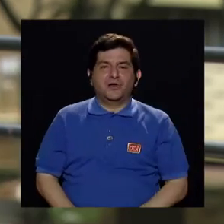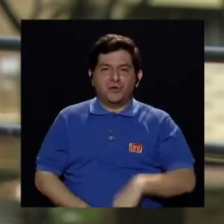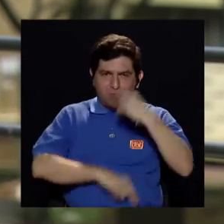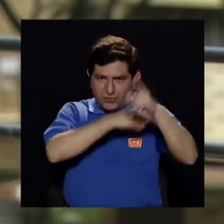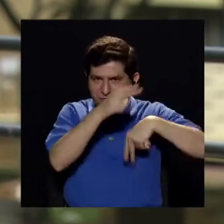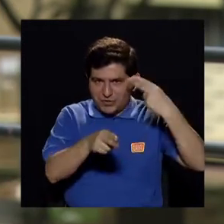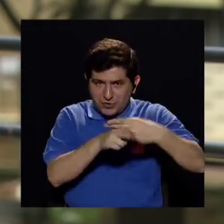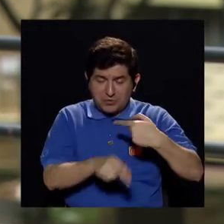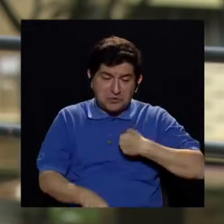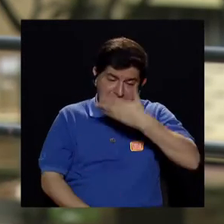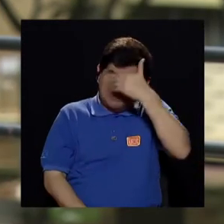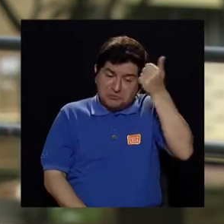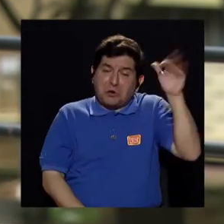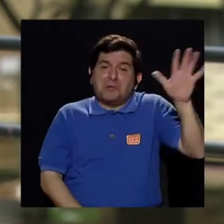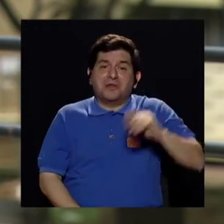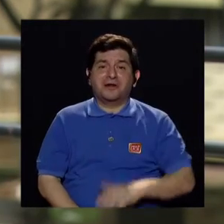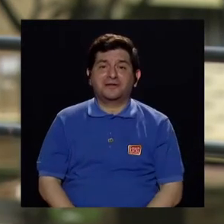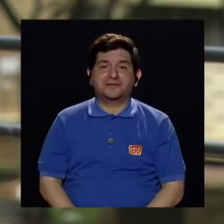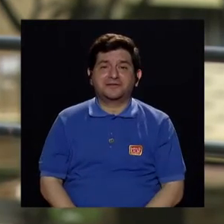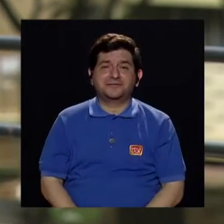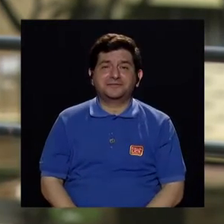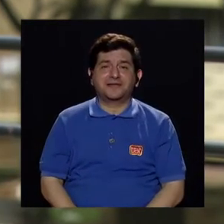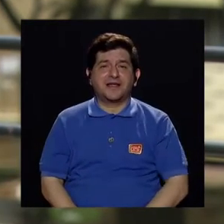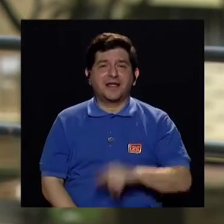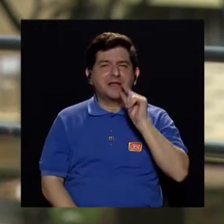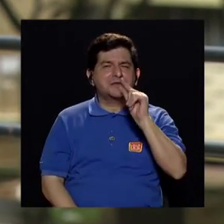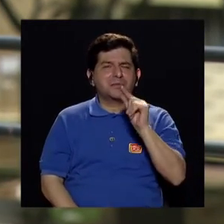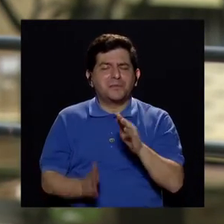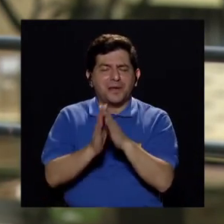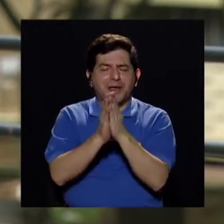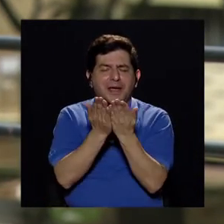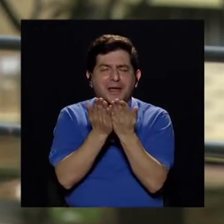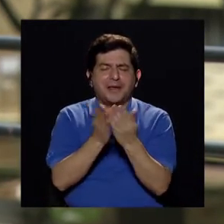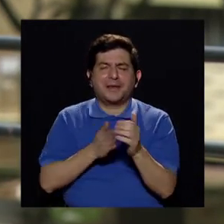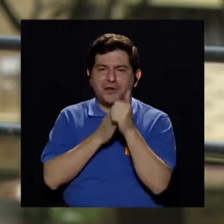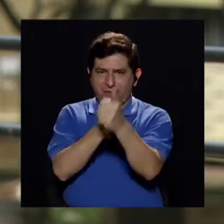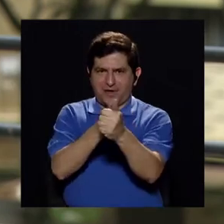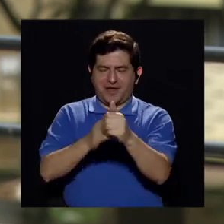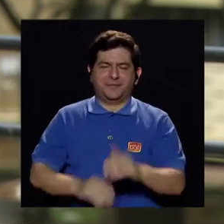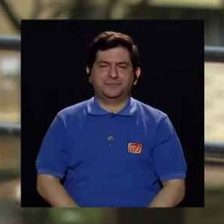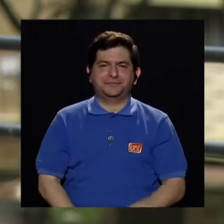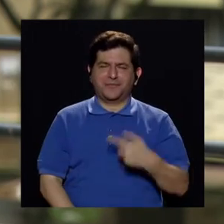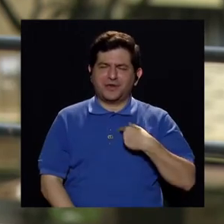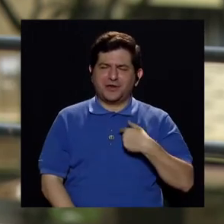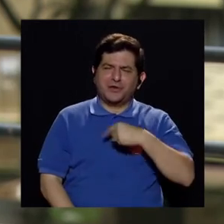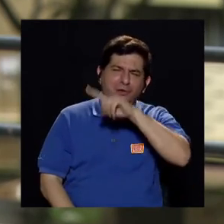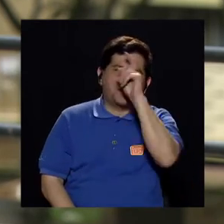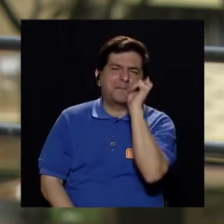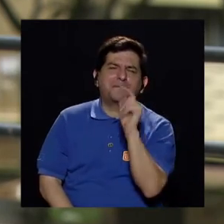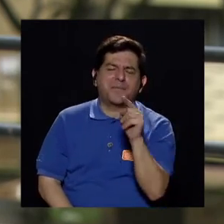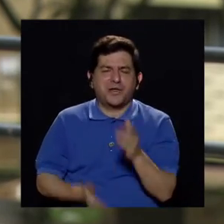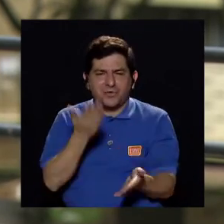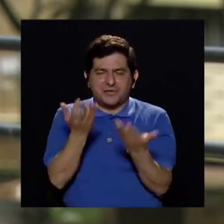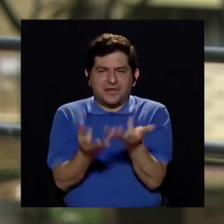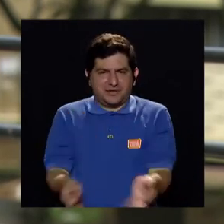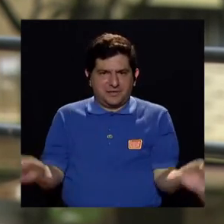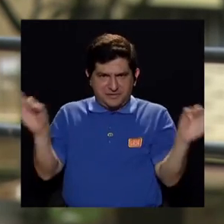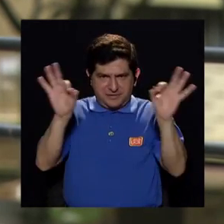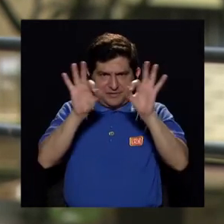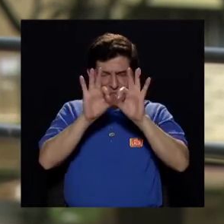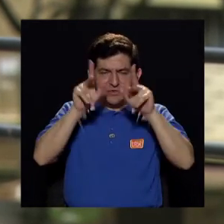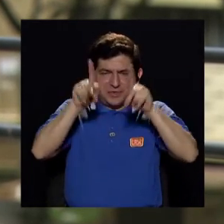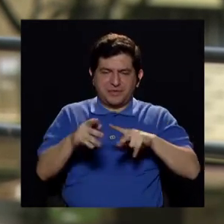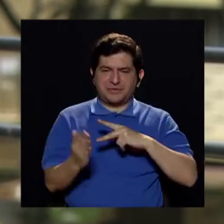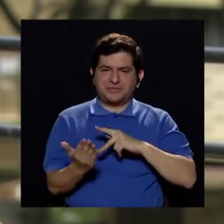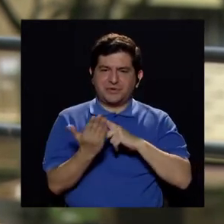olvida. Entonces, es como un pequeño manual. Yo tengo una inquietud y creo que puede ser importante para